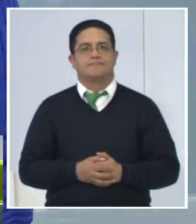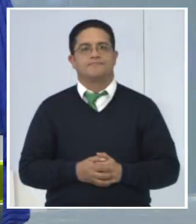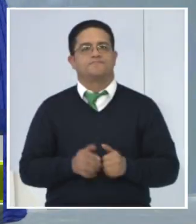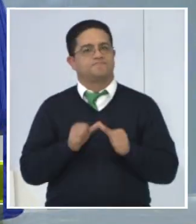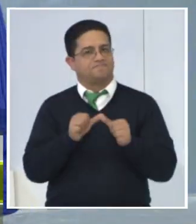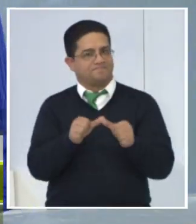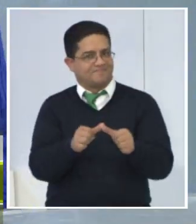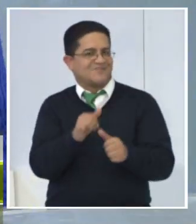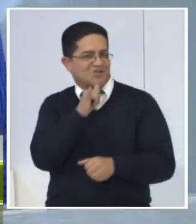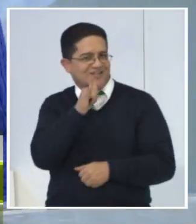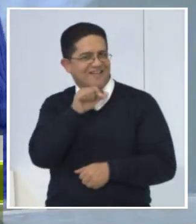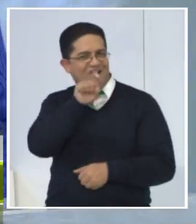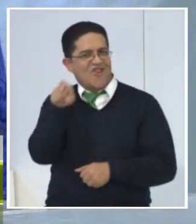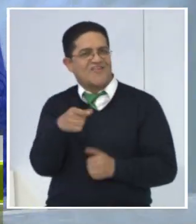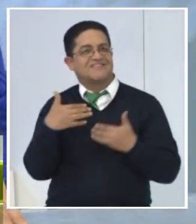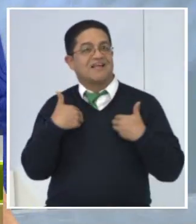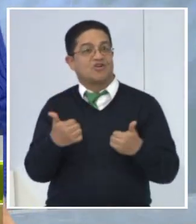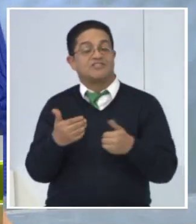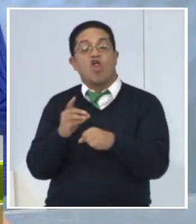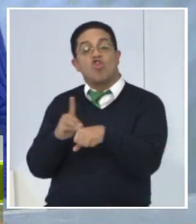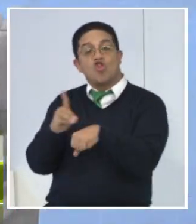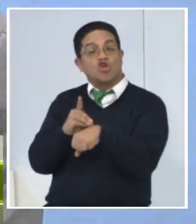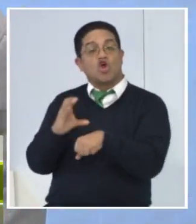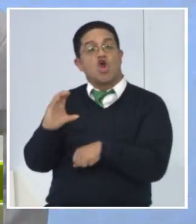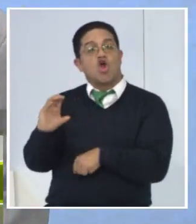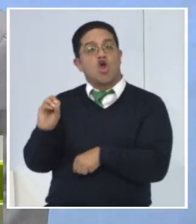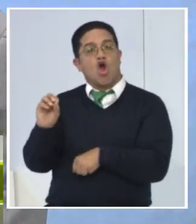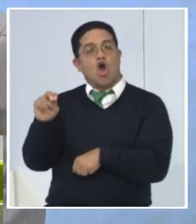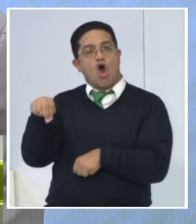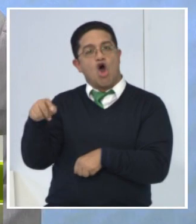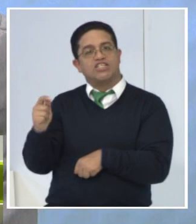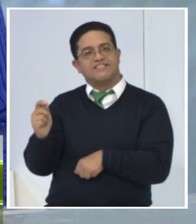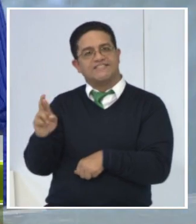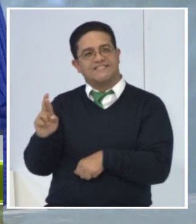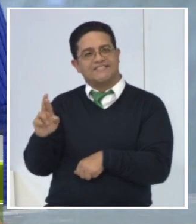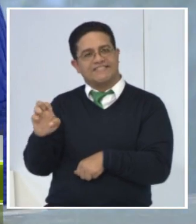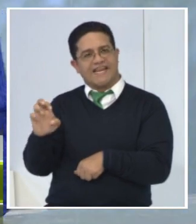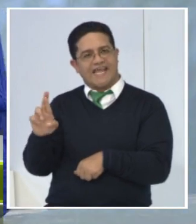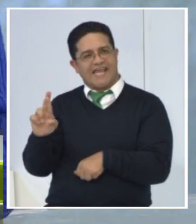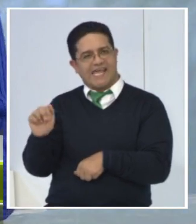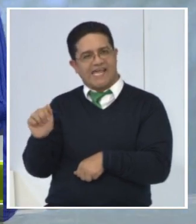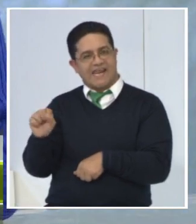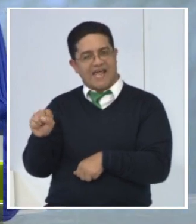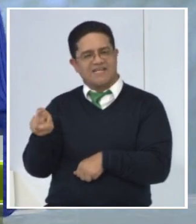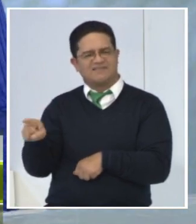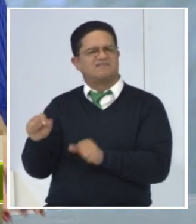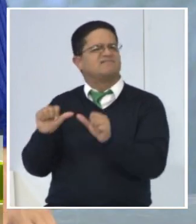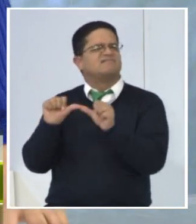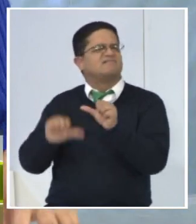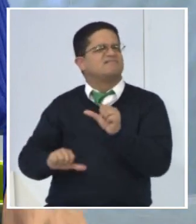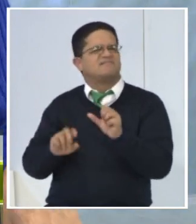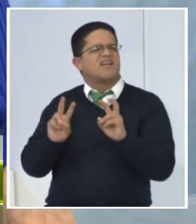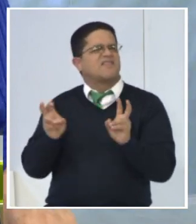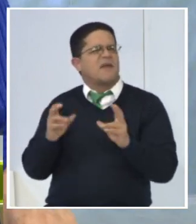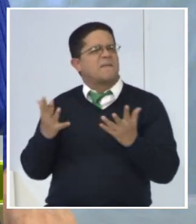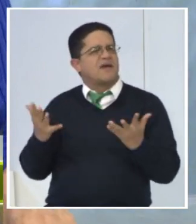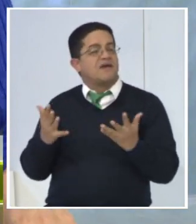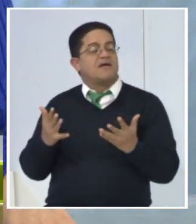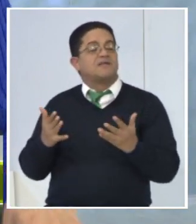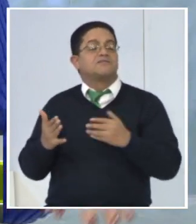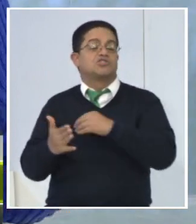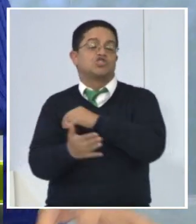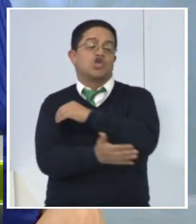Seguimos con más de Noticias Globovisión Salud. El doctor Jorge Contreras nos sigue acompañando, médico traumatólogo. Estamos hablando sobre el codo